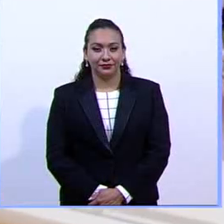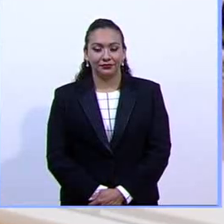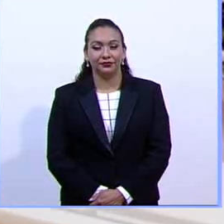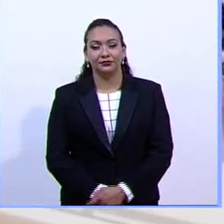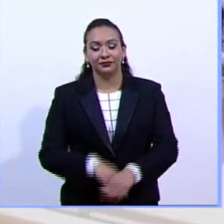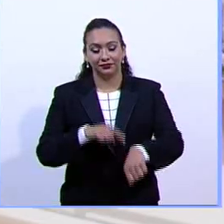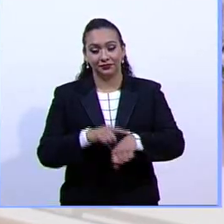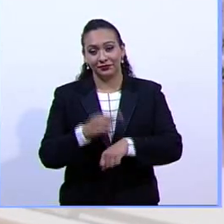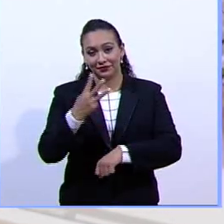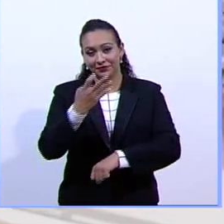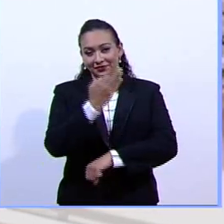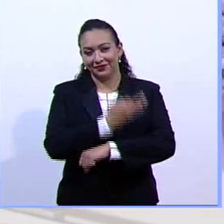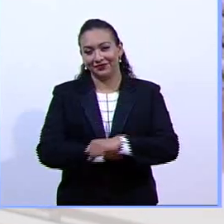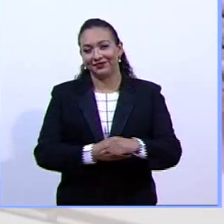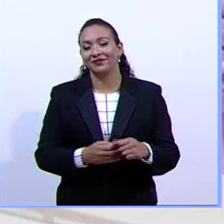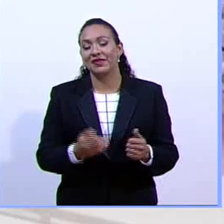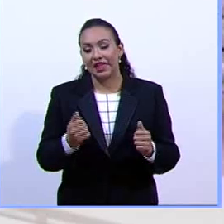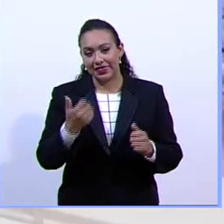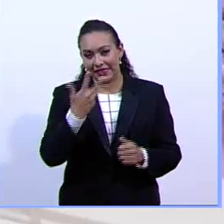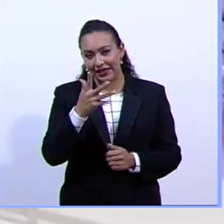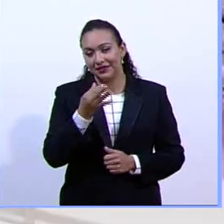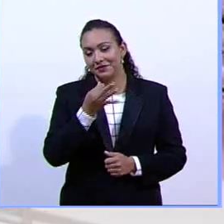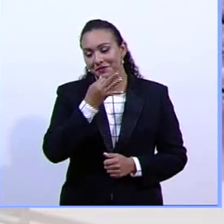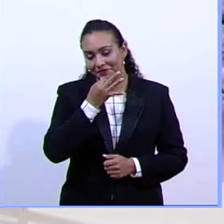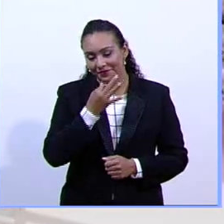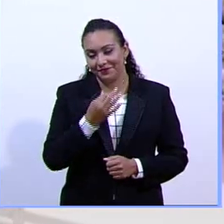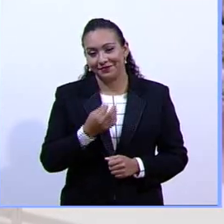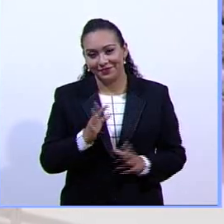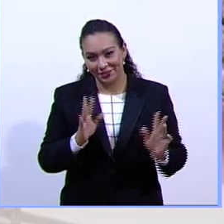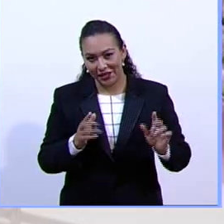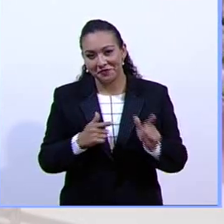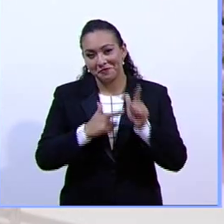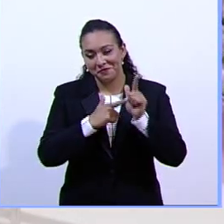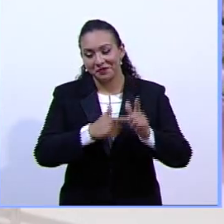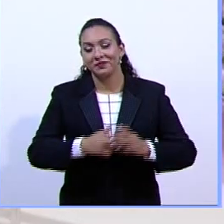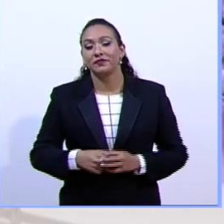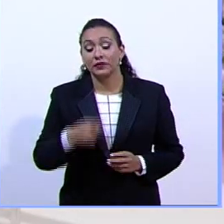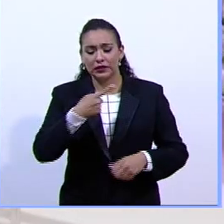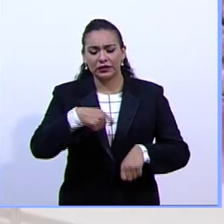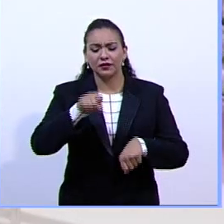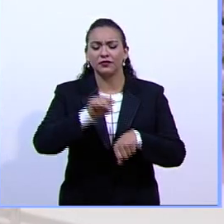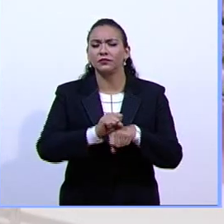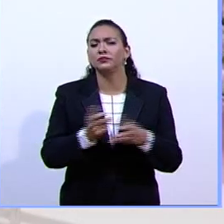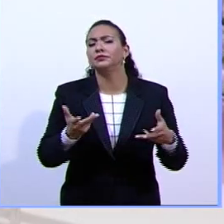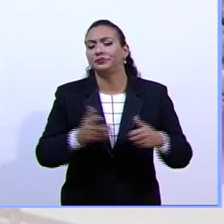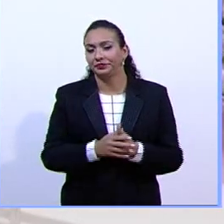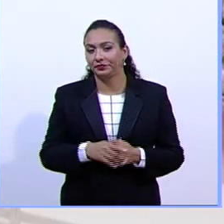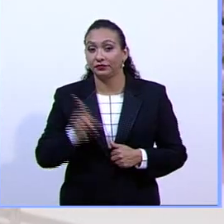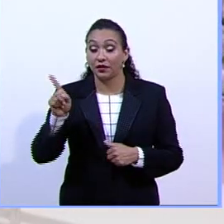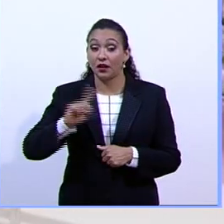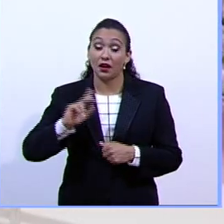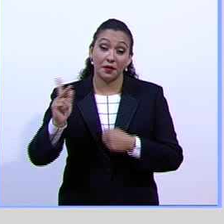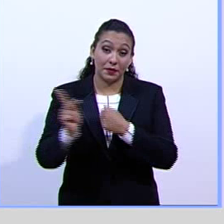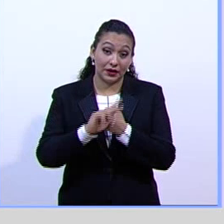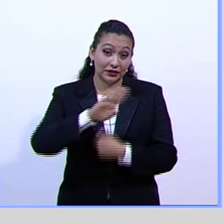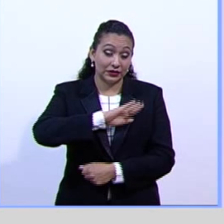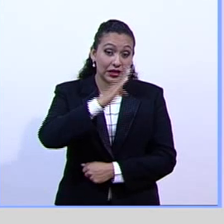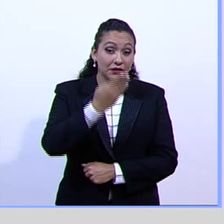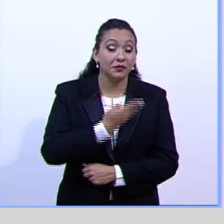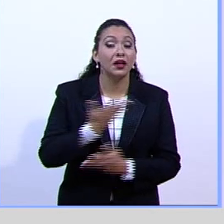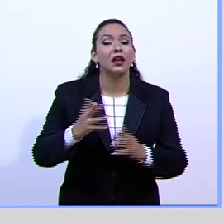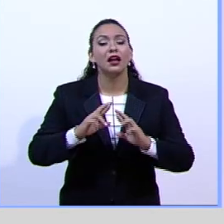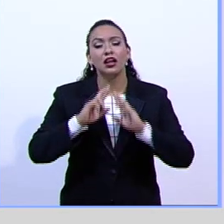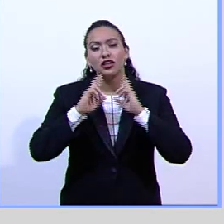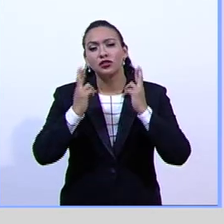Son ya las 3 de la tarde con 10 minutos. Regresamos. Esta semana se llevó a cabo en España la segunda reunión preparatoria